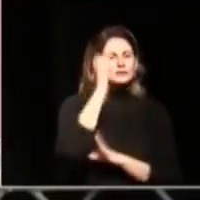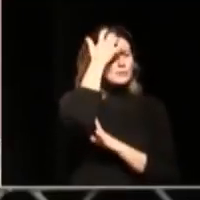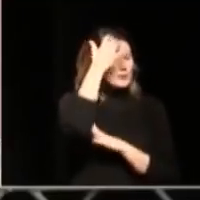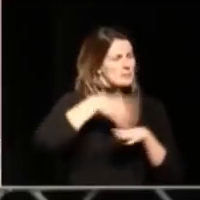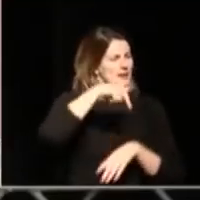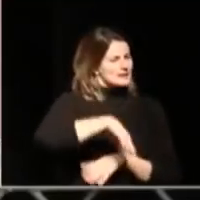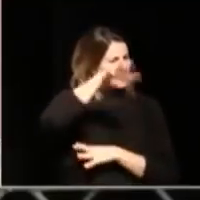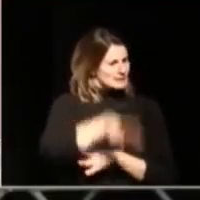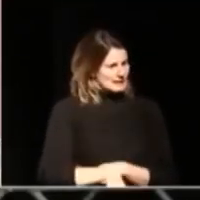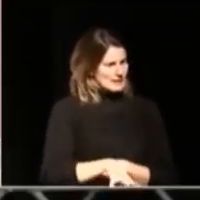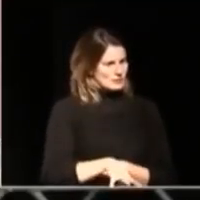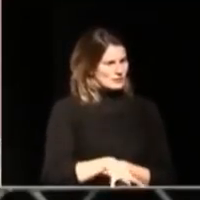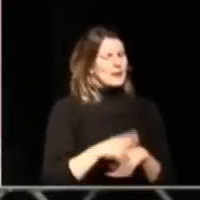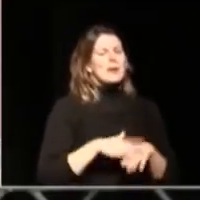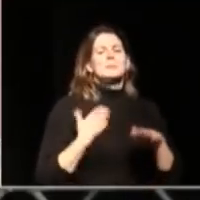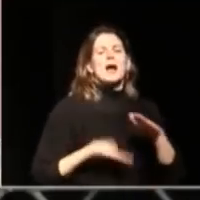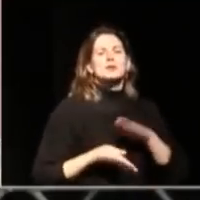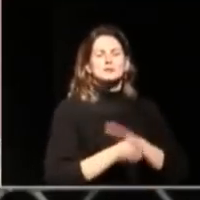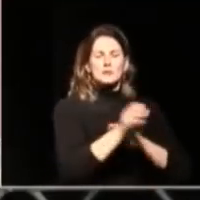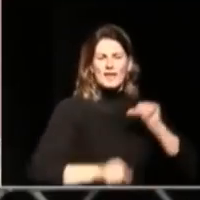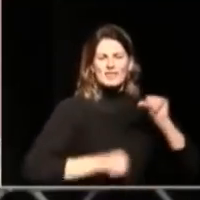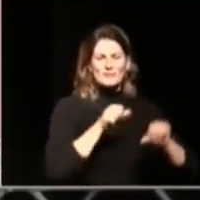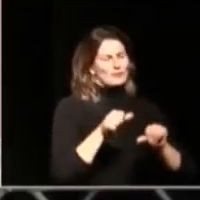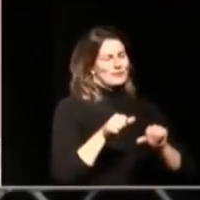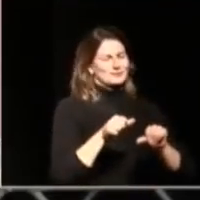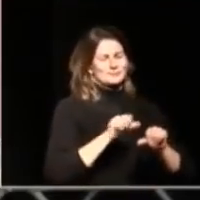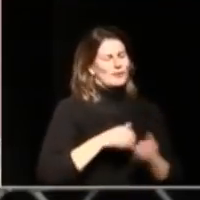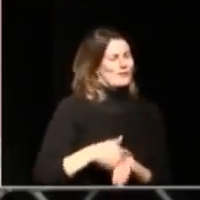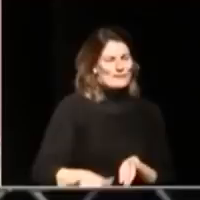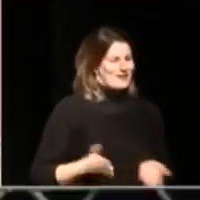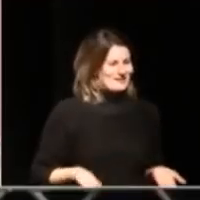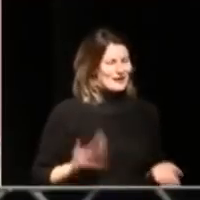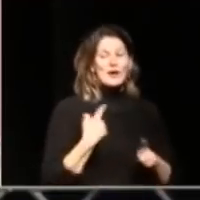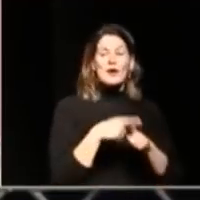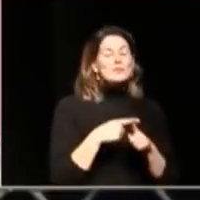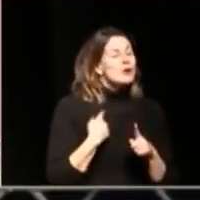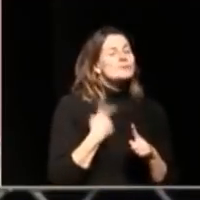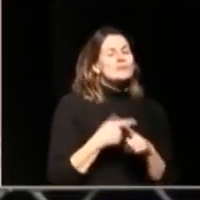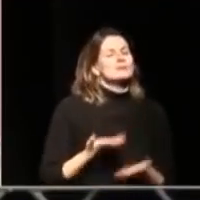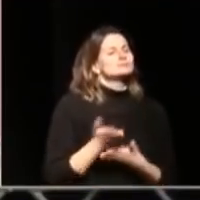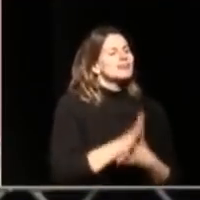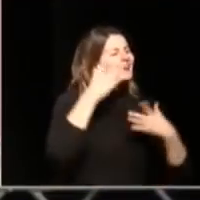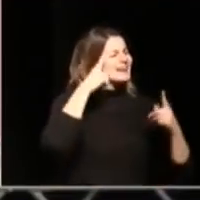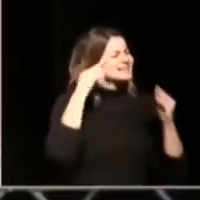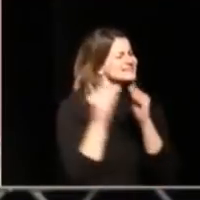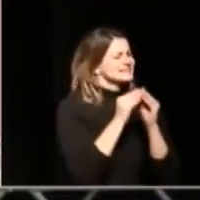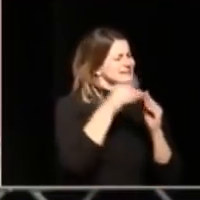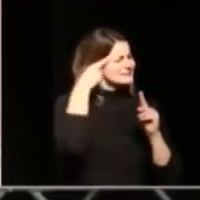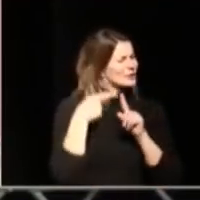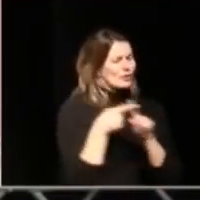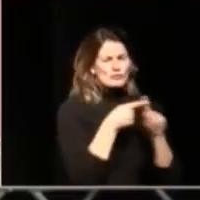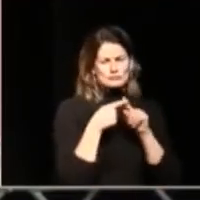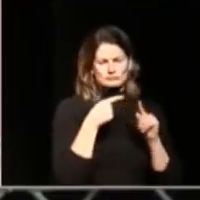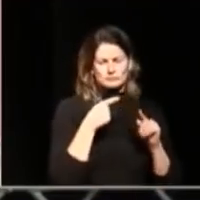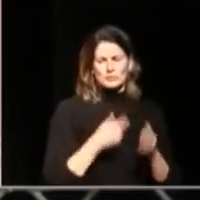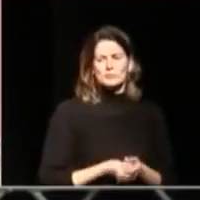monárquico para Cataluña y a la continuidad del procesismo, básicamente porque está aportando sentido común. ¿No tendría sentido que en